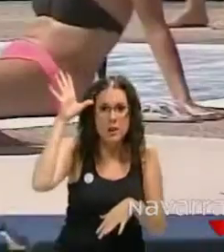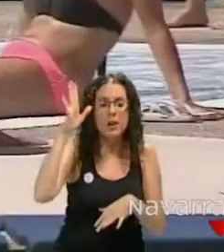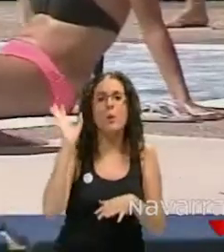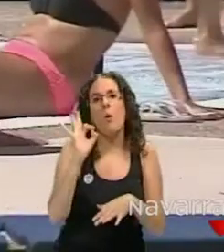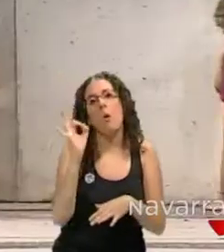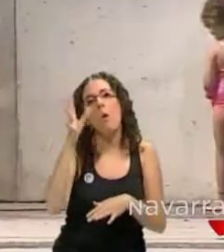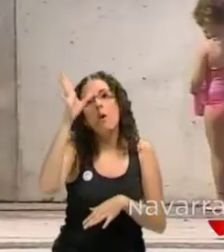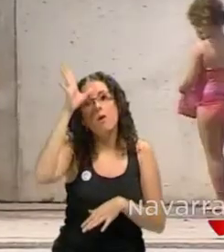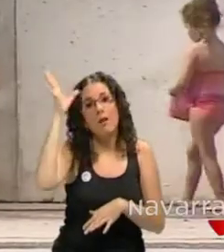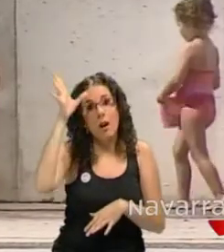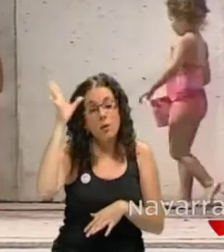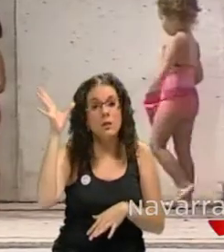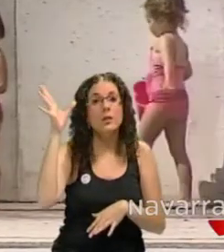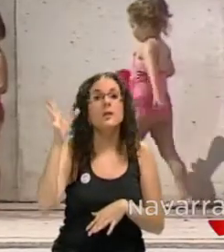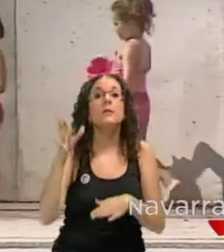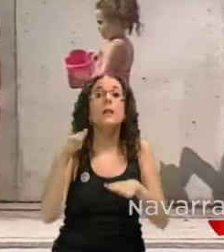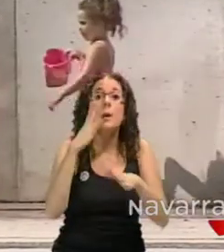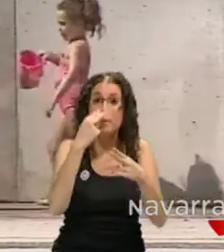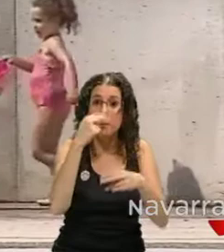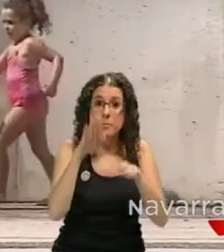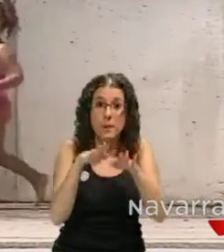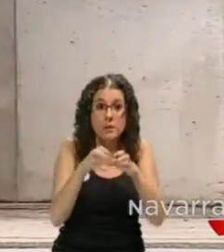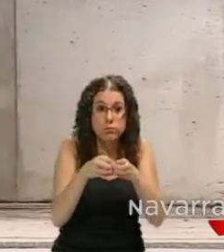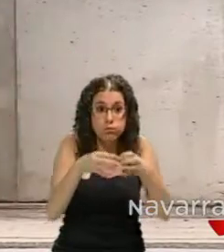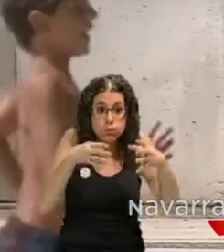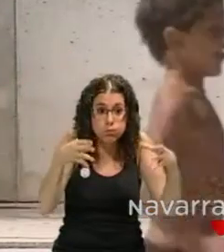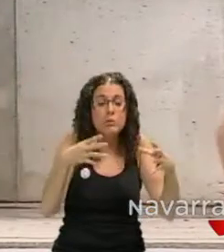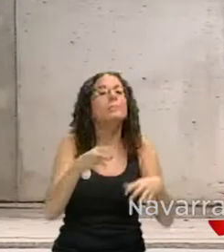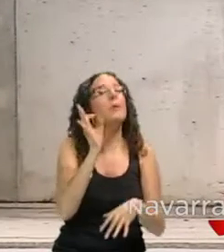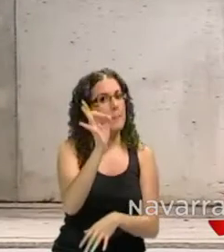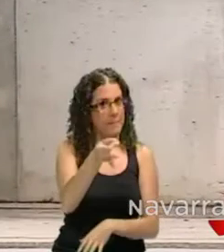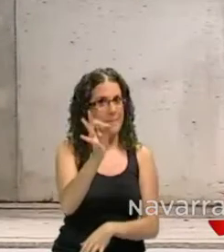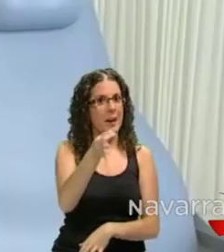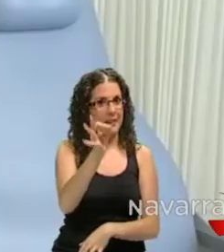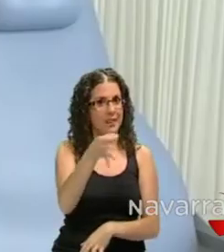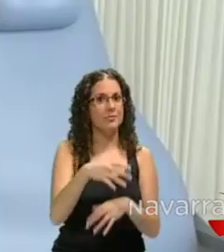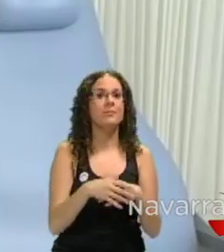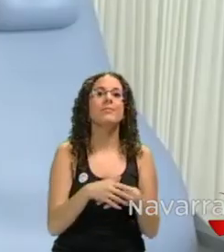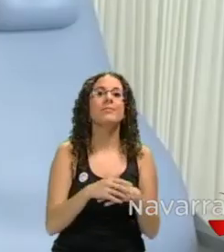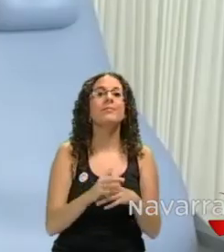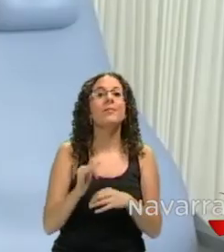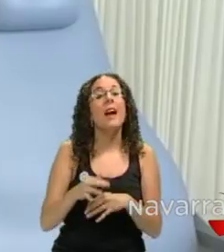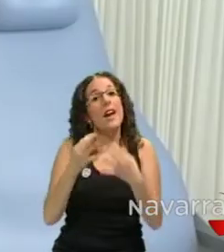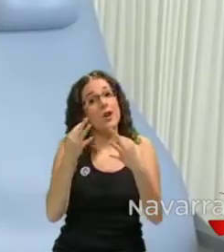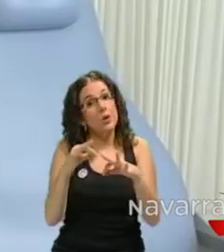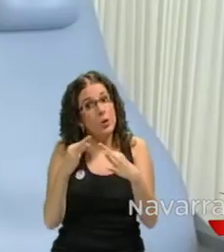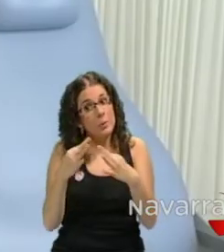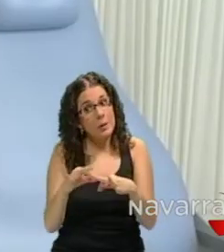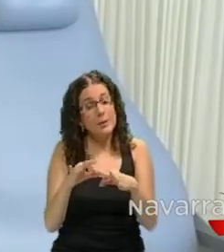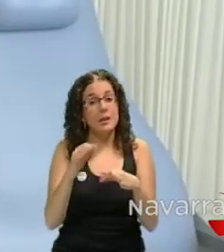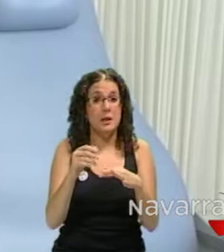temperaturas, y es más habitual de lo que podemos pensar. Generalmente aumenta medio número más de pie a la